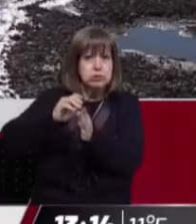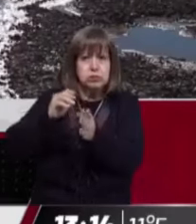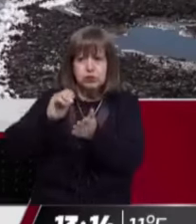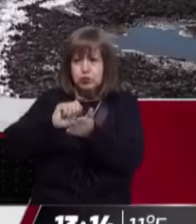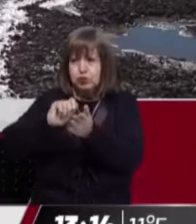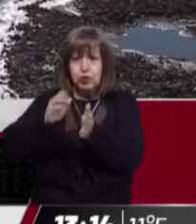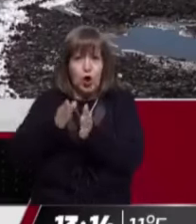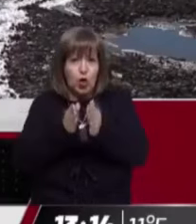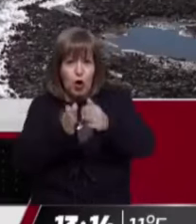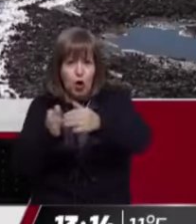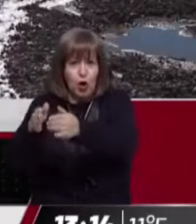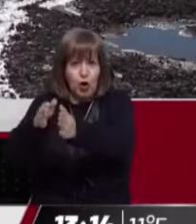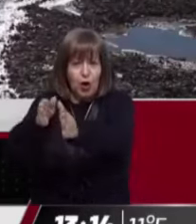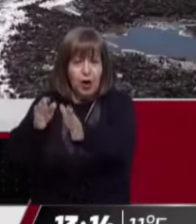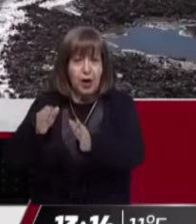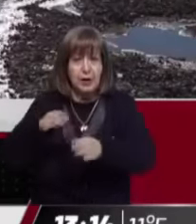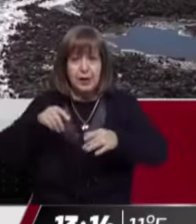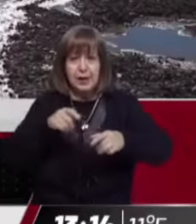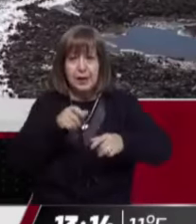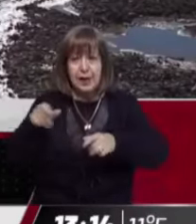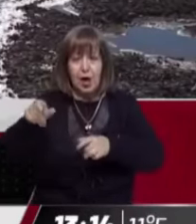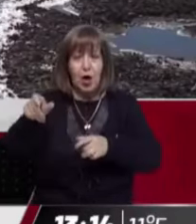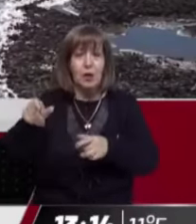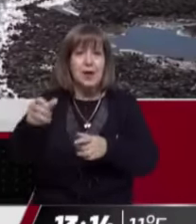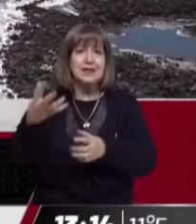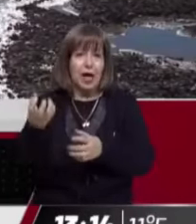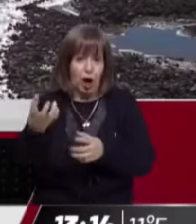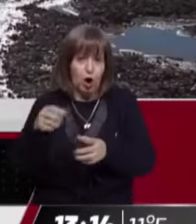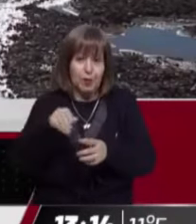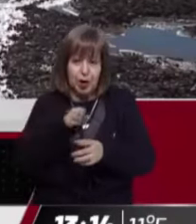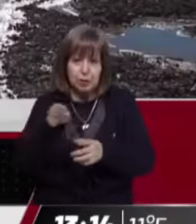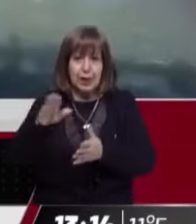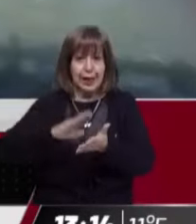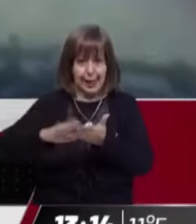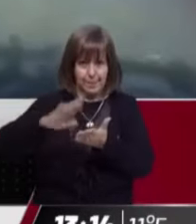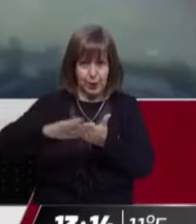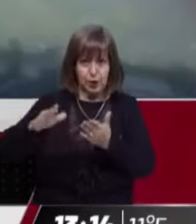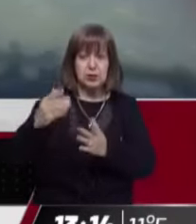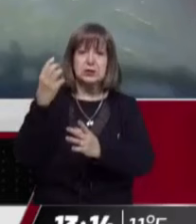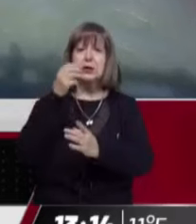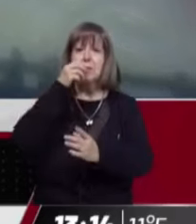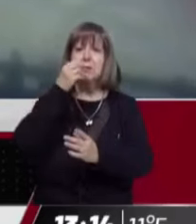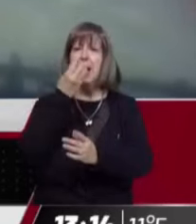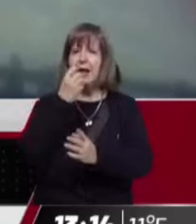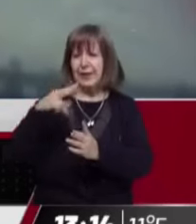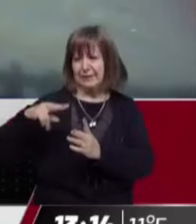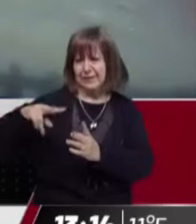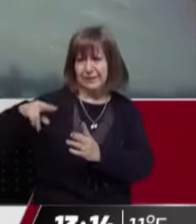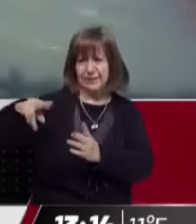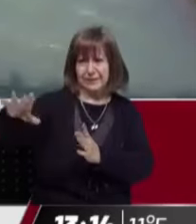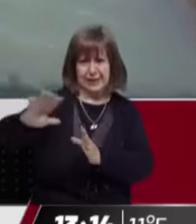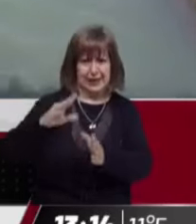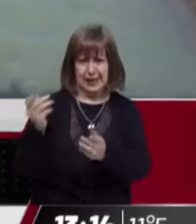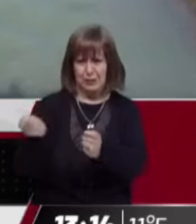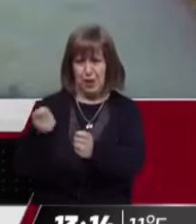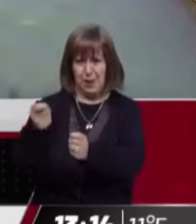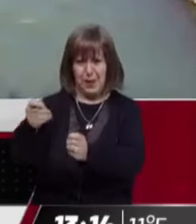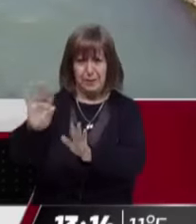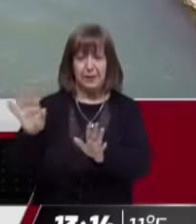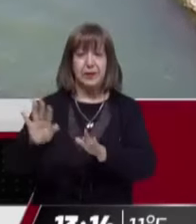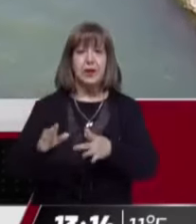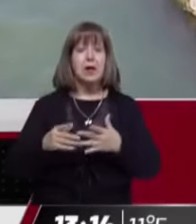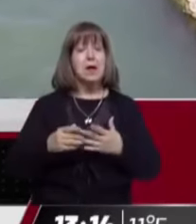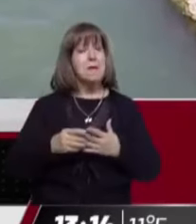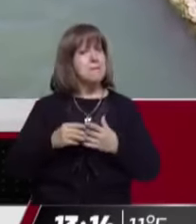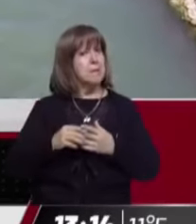vez, esta cuestión de las obras siempre es algo que se tira en el tapete, pero si se